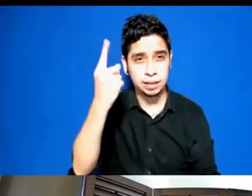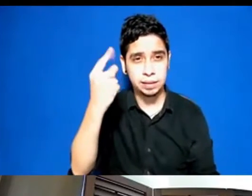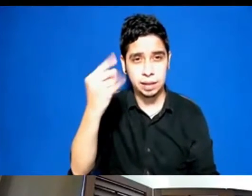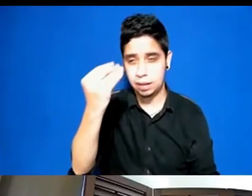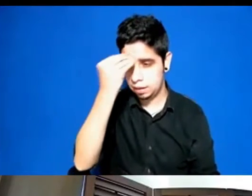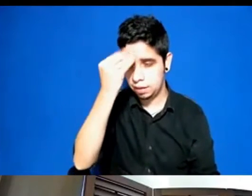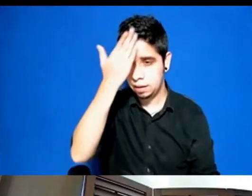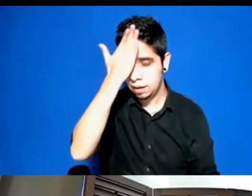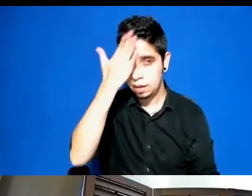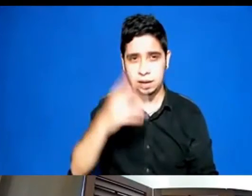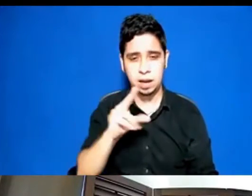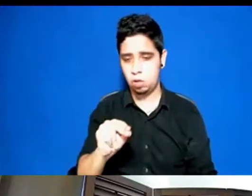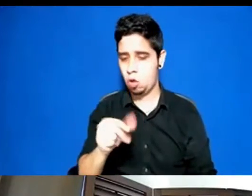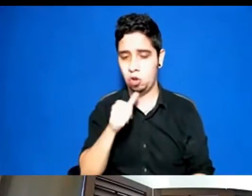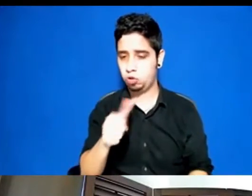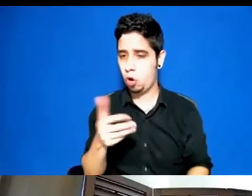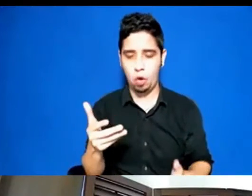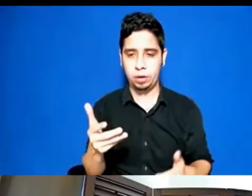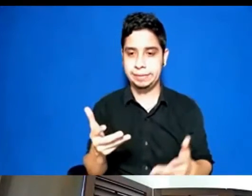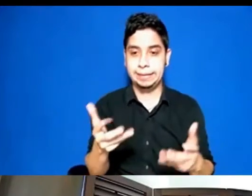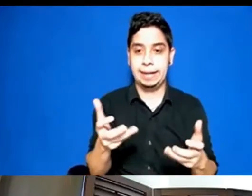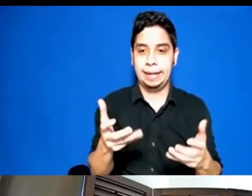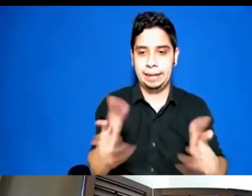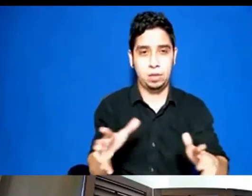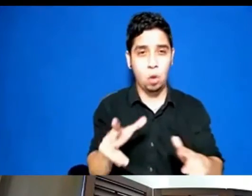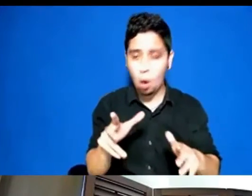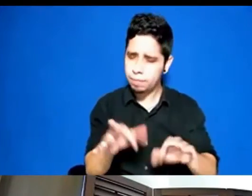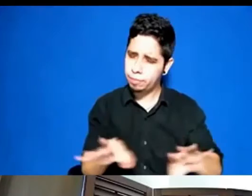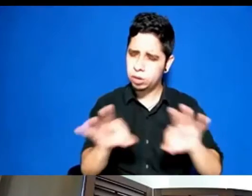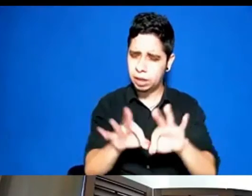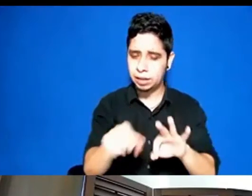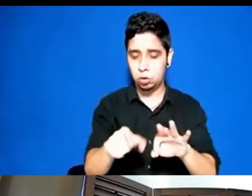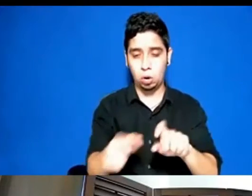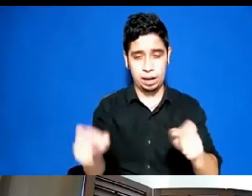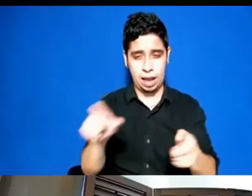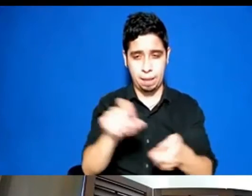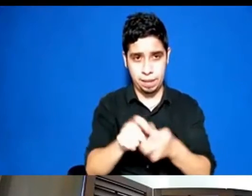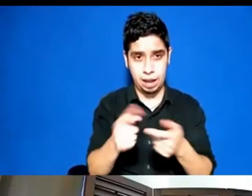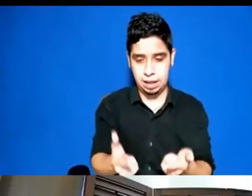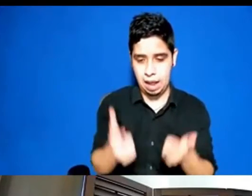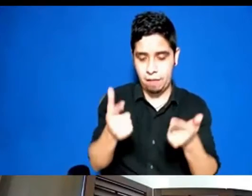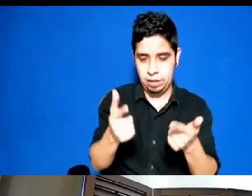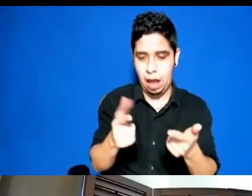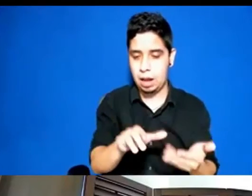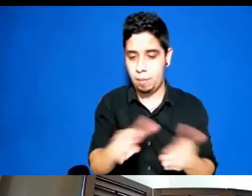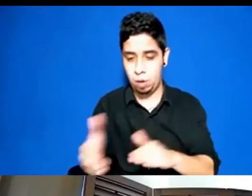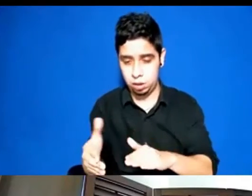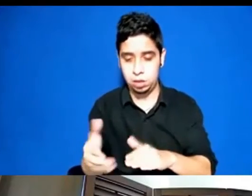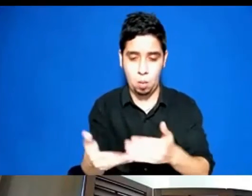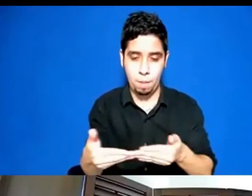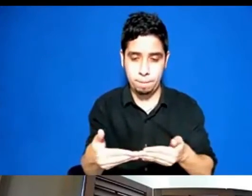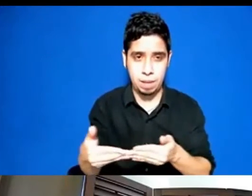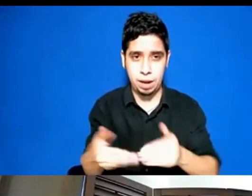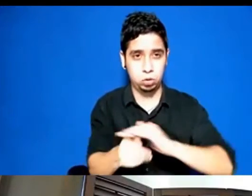son manías. Esto puede ser la diferencia, ¿no?, entre la vida y la muerte de un pobre tinglar acabado de nacer. Lo que pasa